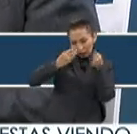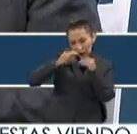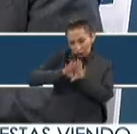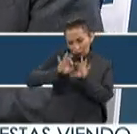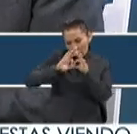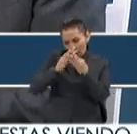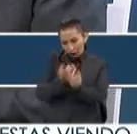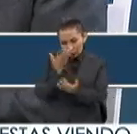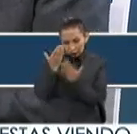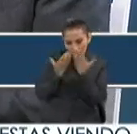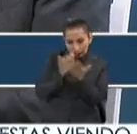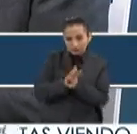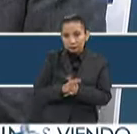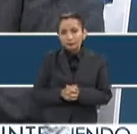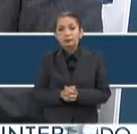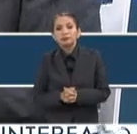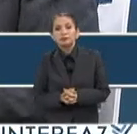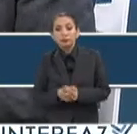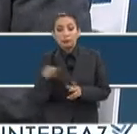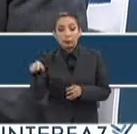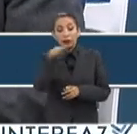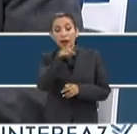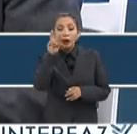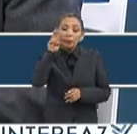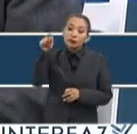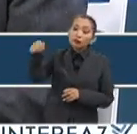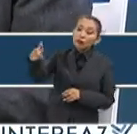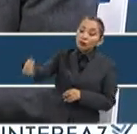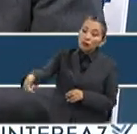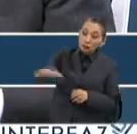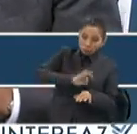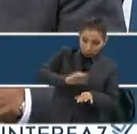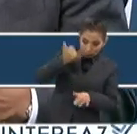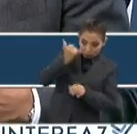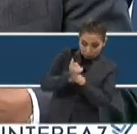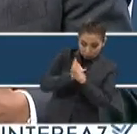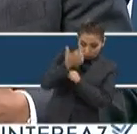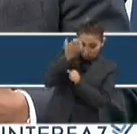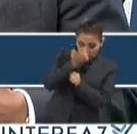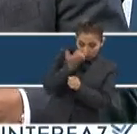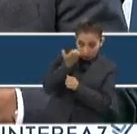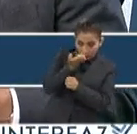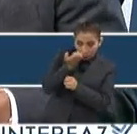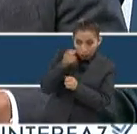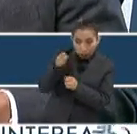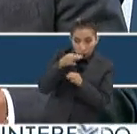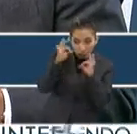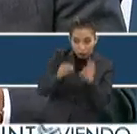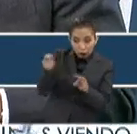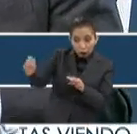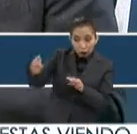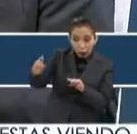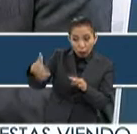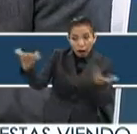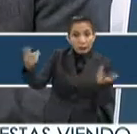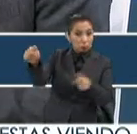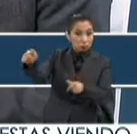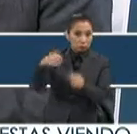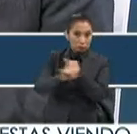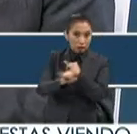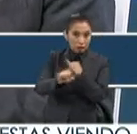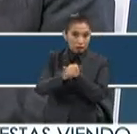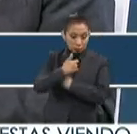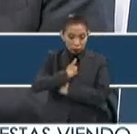aprendizaje, claro, estrategias de aprendizaje autónomo, una cultura digital que debes de tener para el